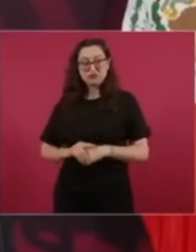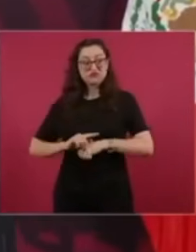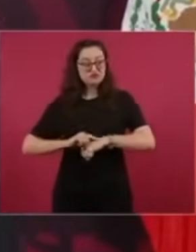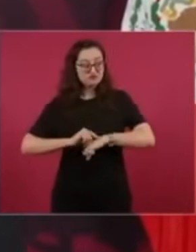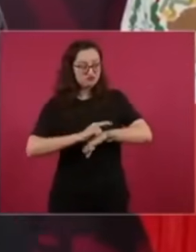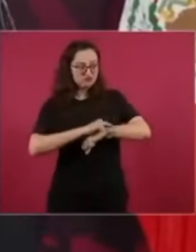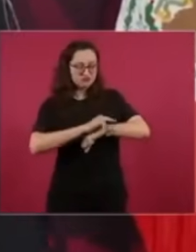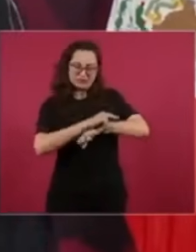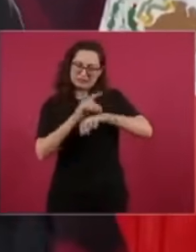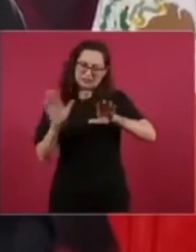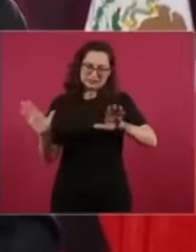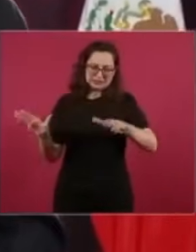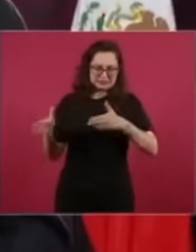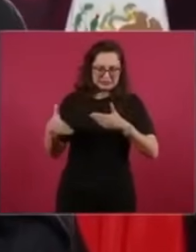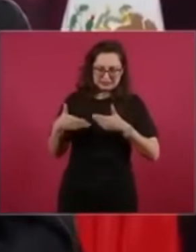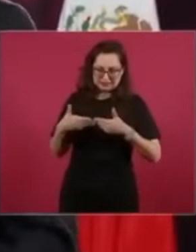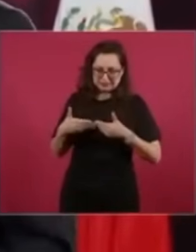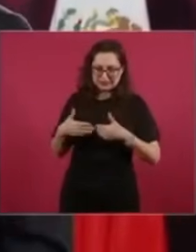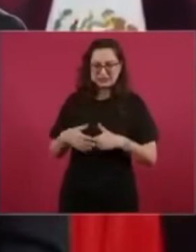muralla.